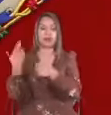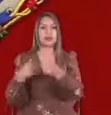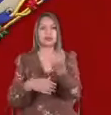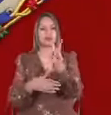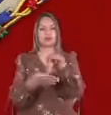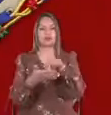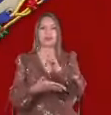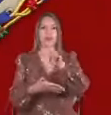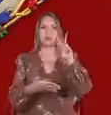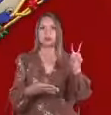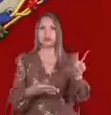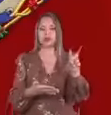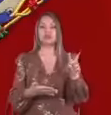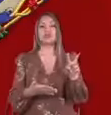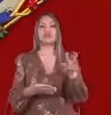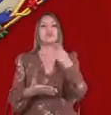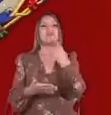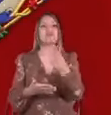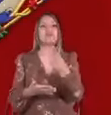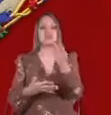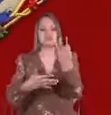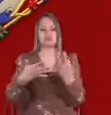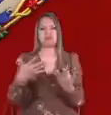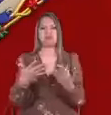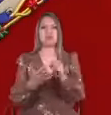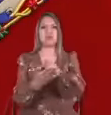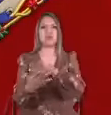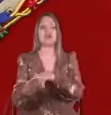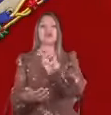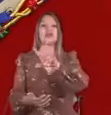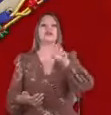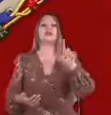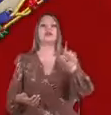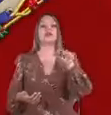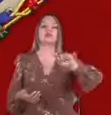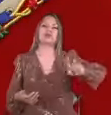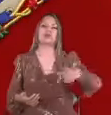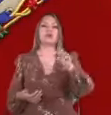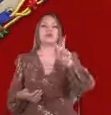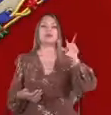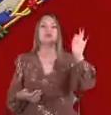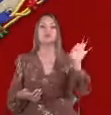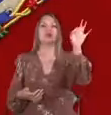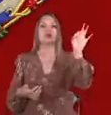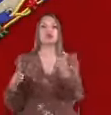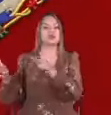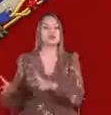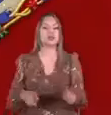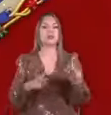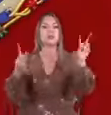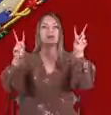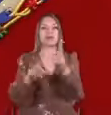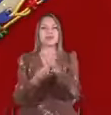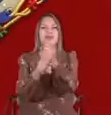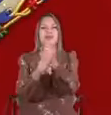2022 solo se ejecutó el 31,3% del plan anual de inversiones del sector